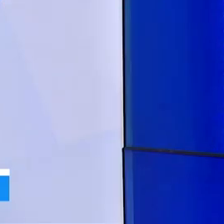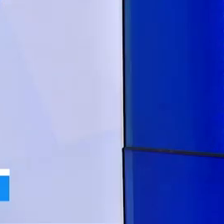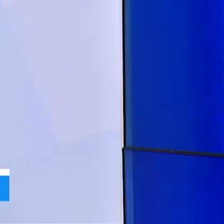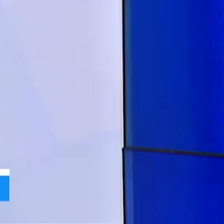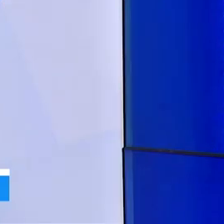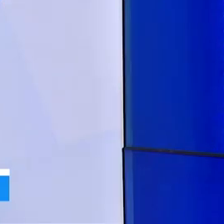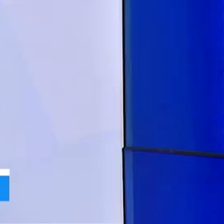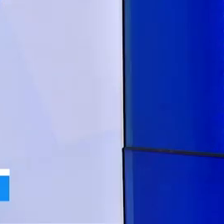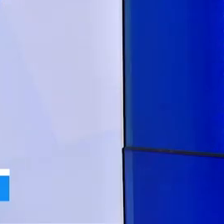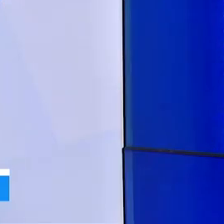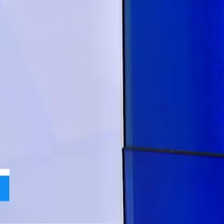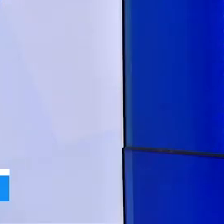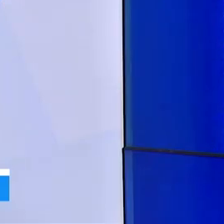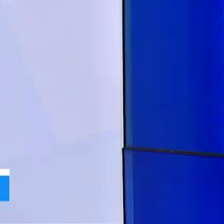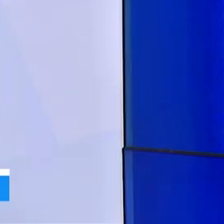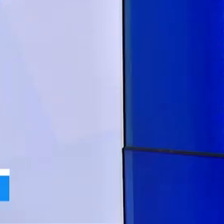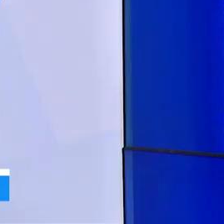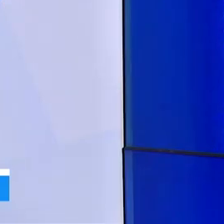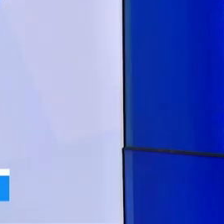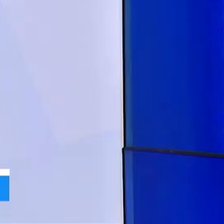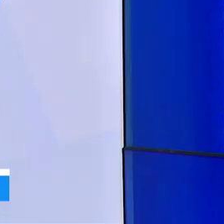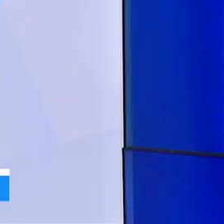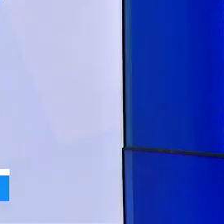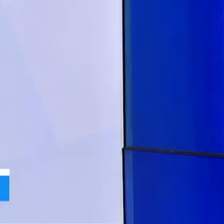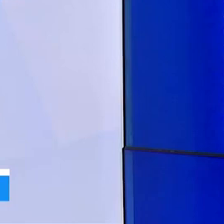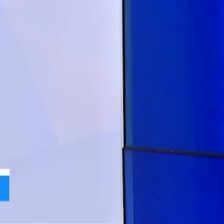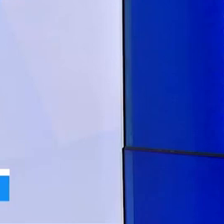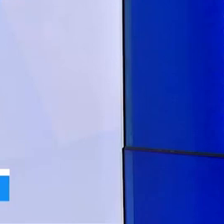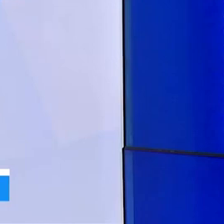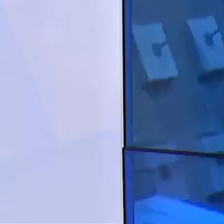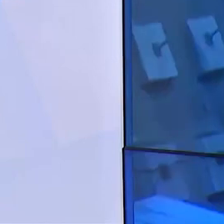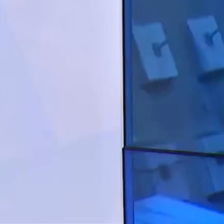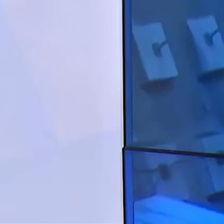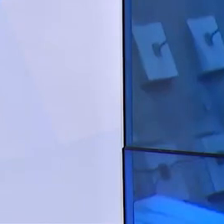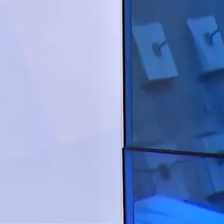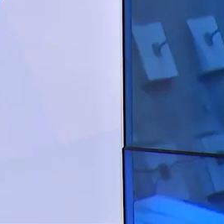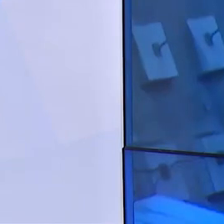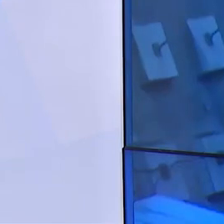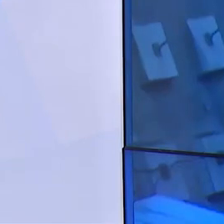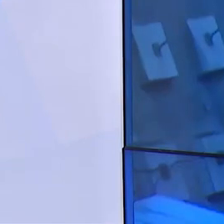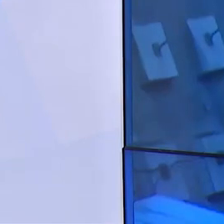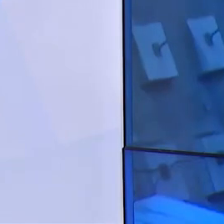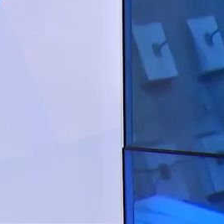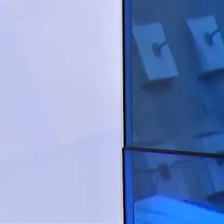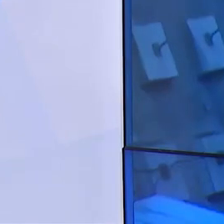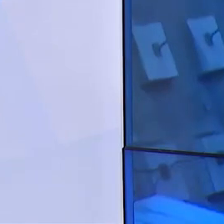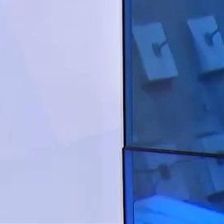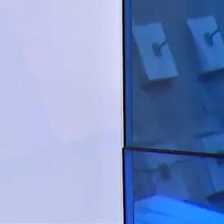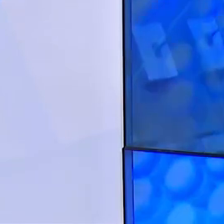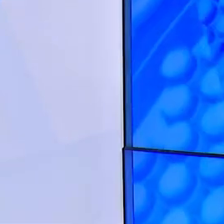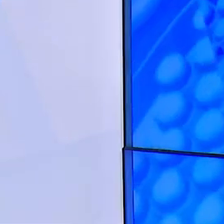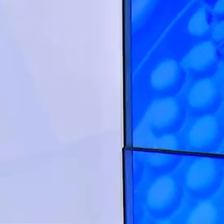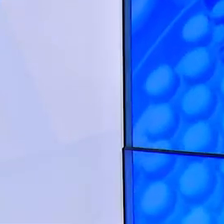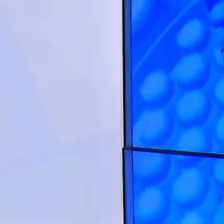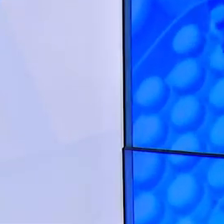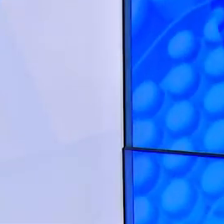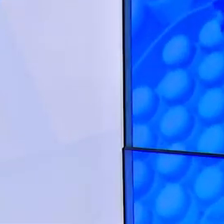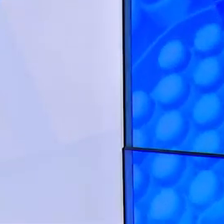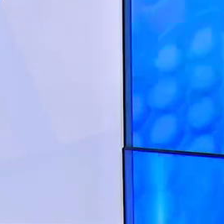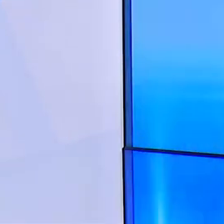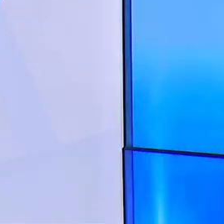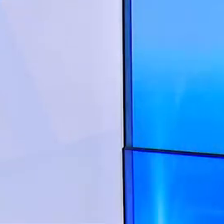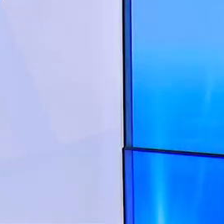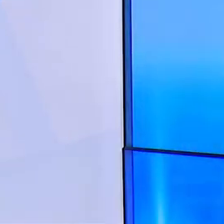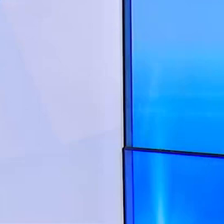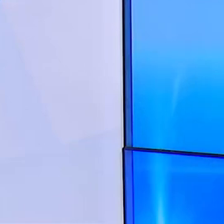de bioseguridad y permanecer en casa. Por ahora los invito para que envíen sus denuncias y sus peticiones a través de nuestra línea WhatsApp